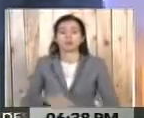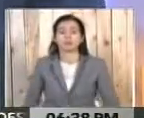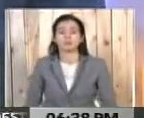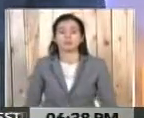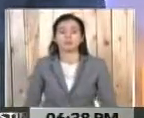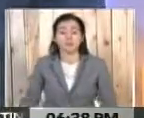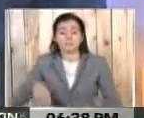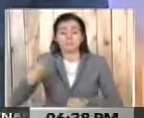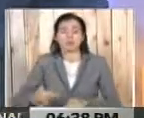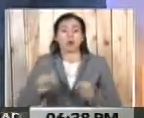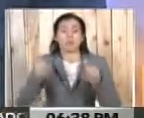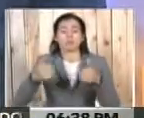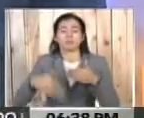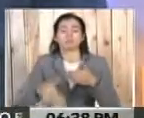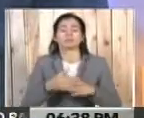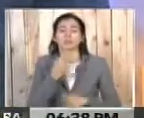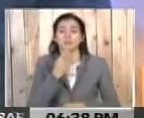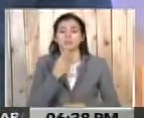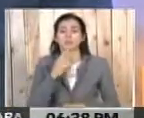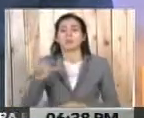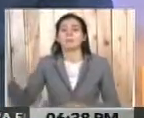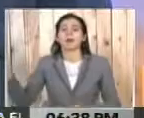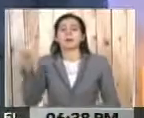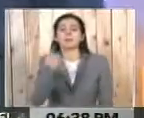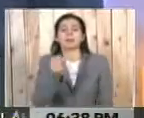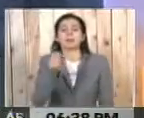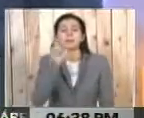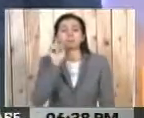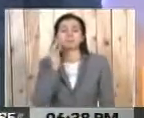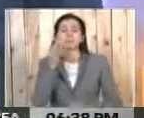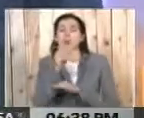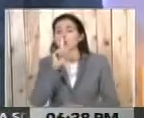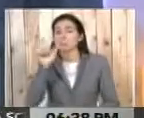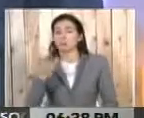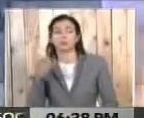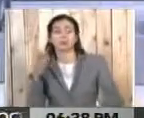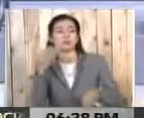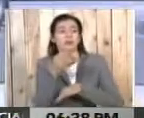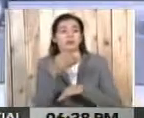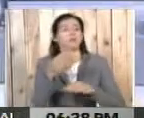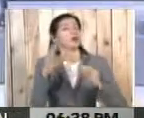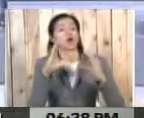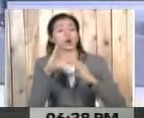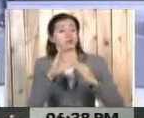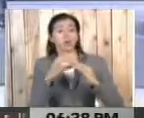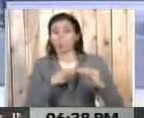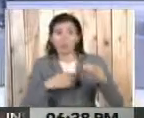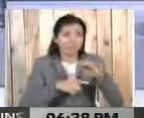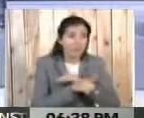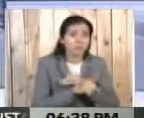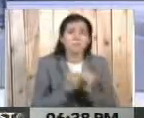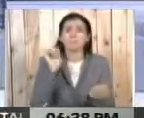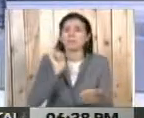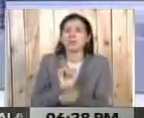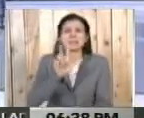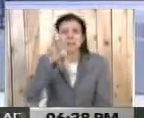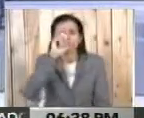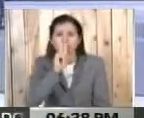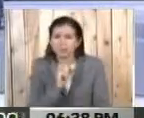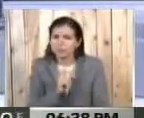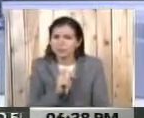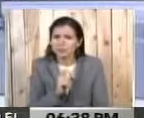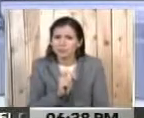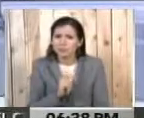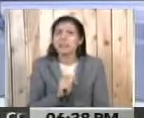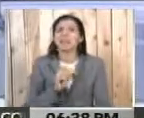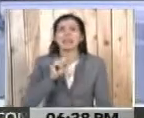vigencia, ellos van a enviar un auditor a Conatel, y si hay alguien que no deje entrar al auditor, irá preso por 3 años. Es una ley penal. Además, es una